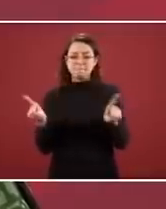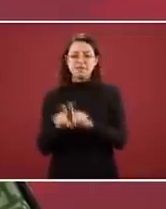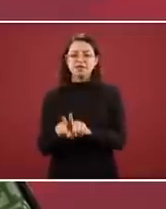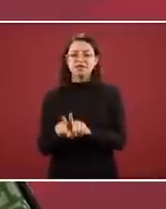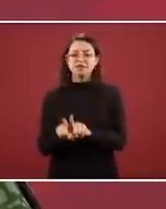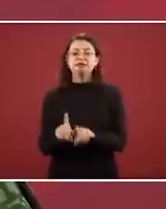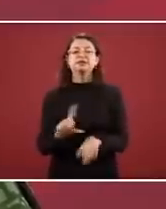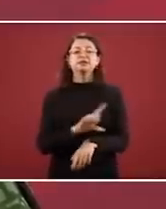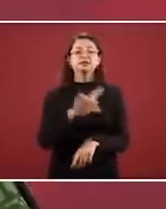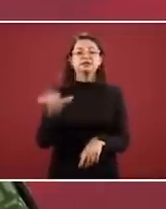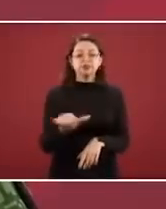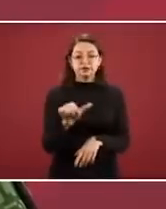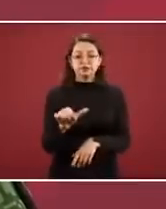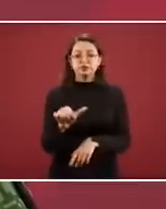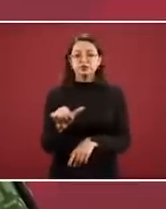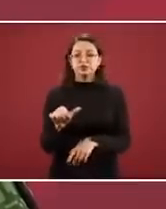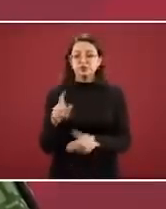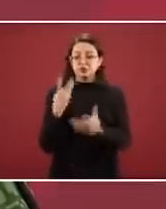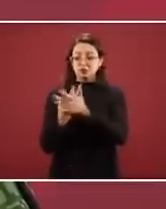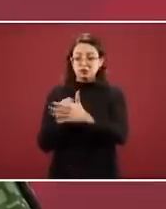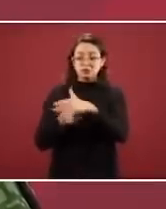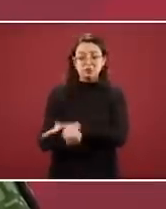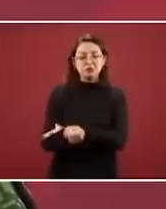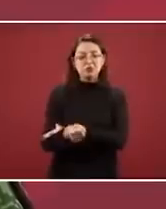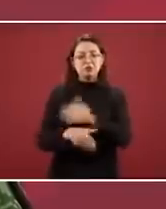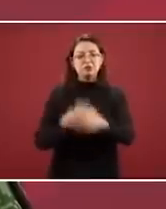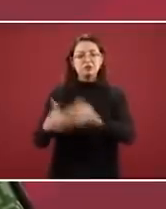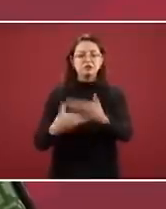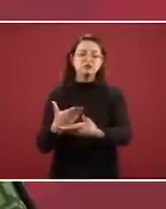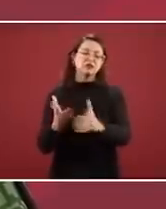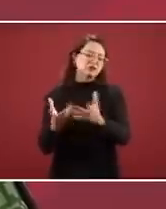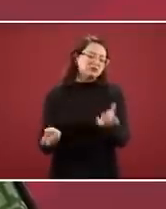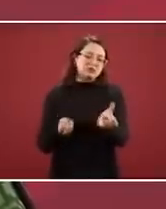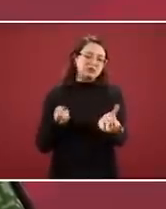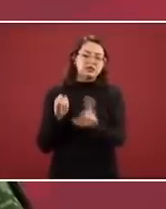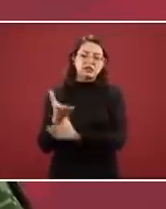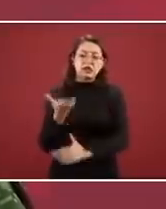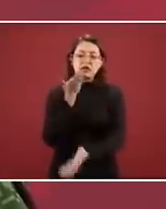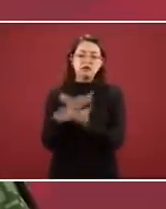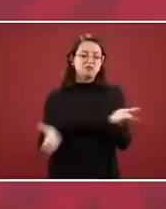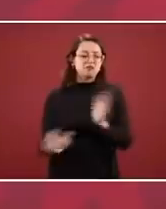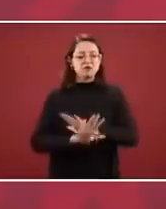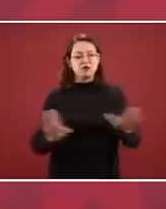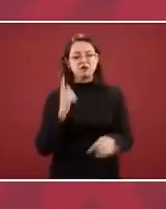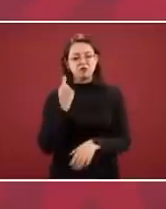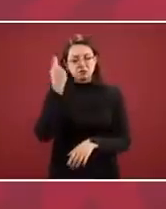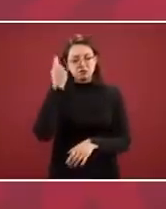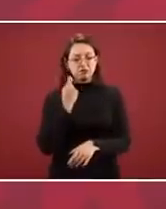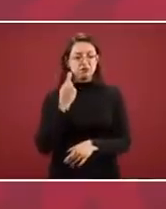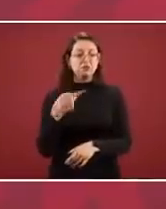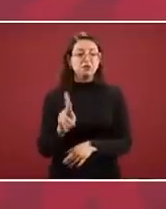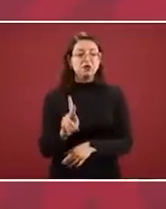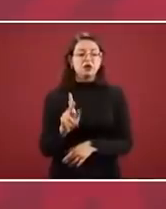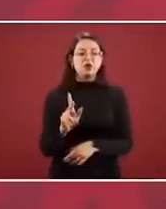Él posteriormente sale de prisión y en la actualidad, ya en su situación de retiro,